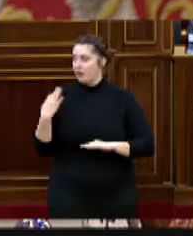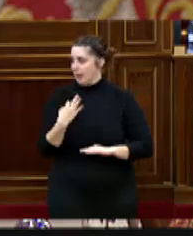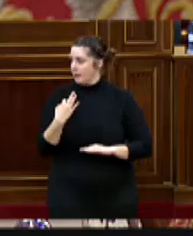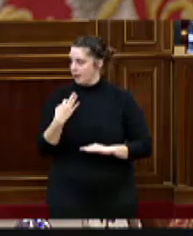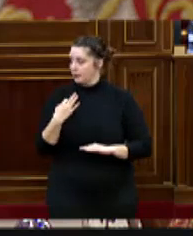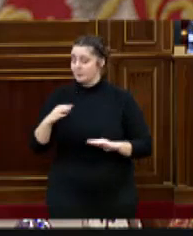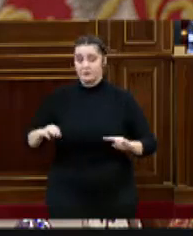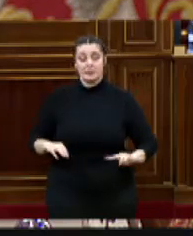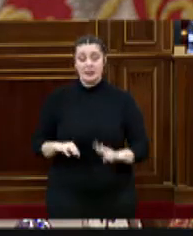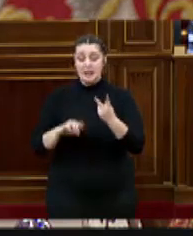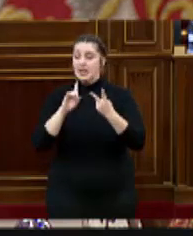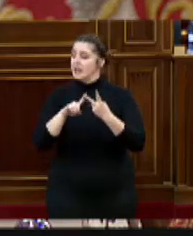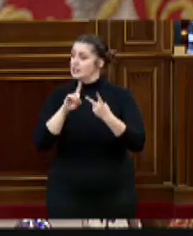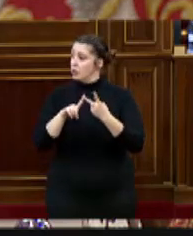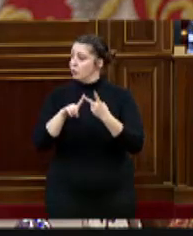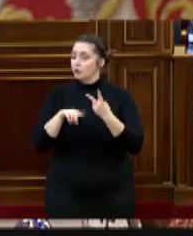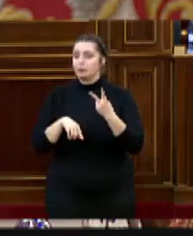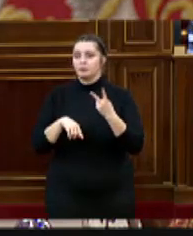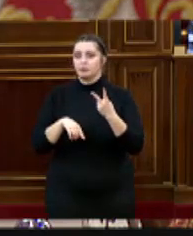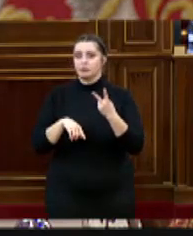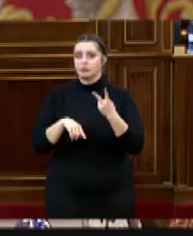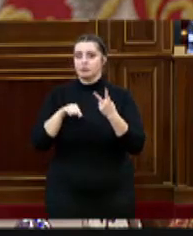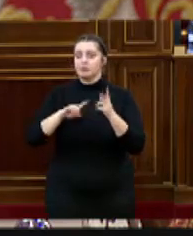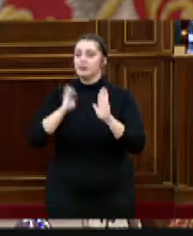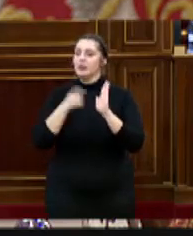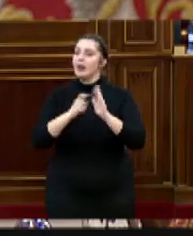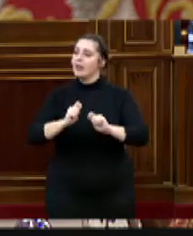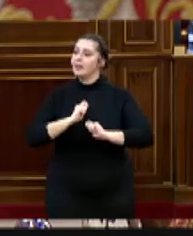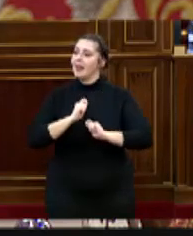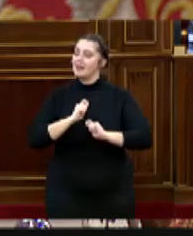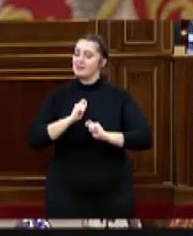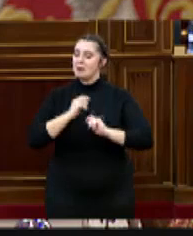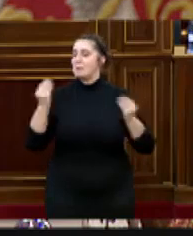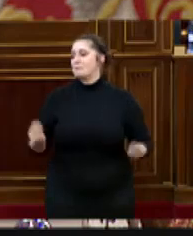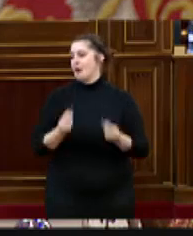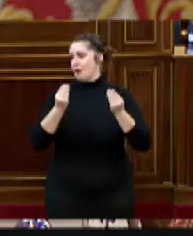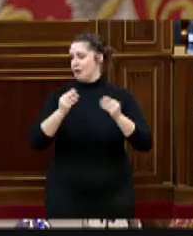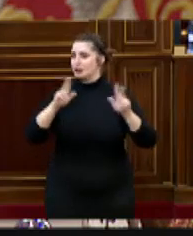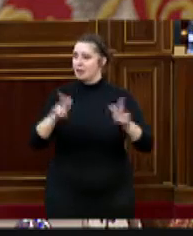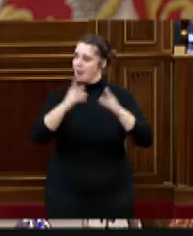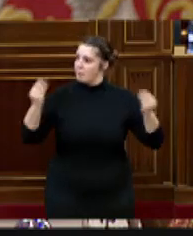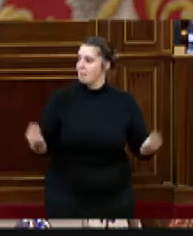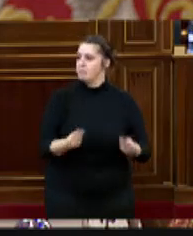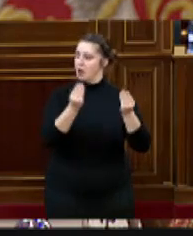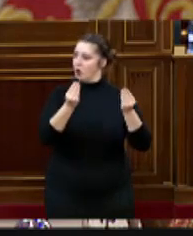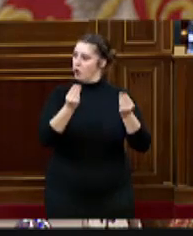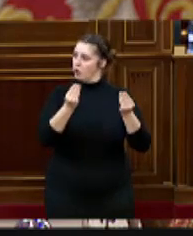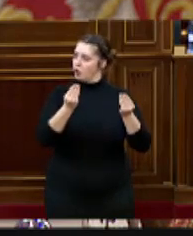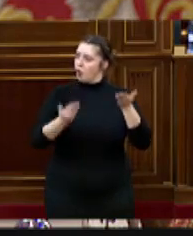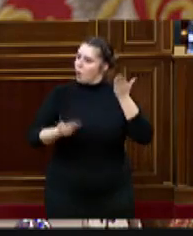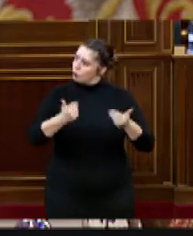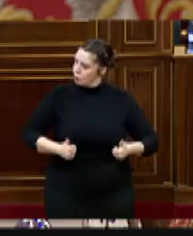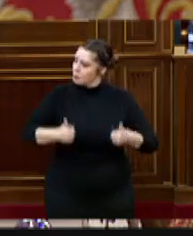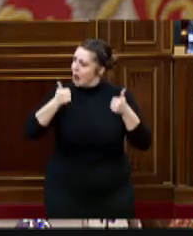en segundo lugar pero no menos importante esta ley nos hace mejores como sociedad nos hace más